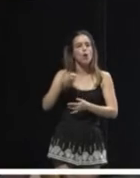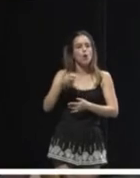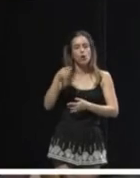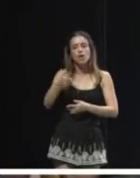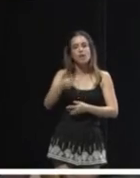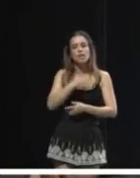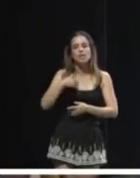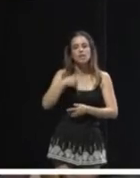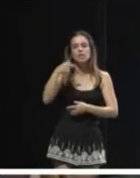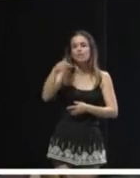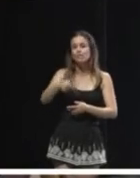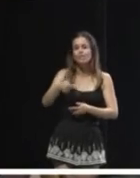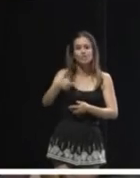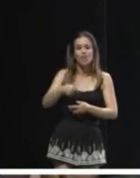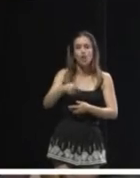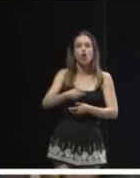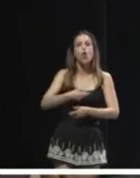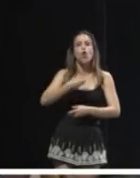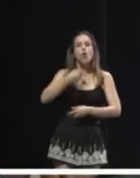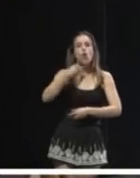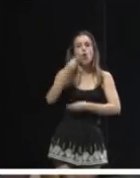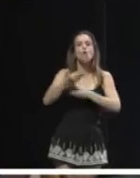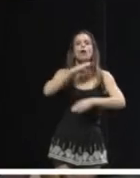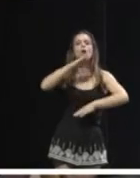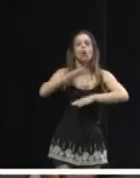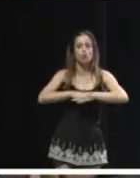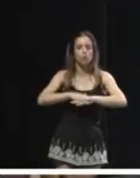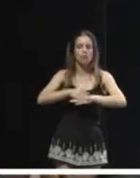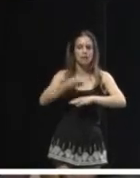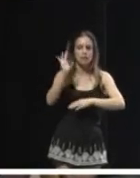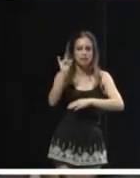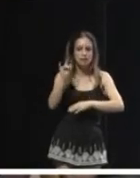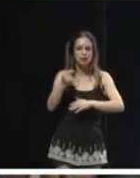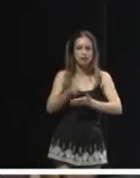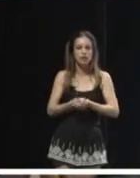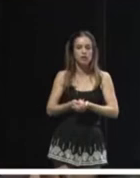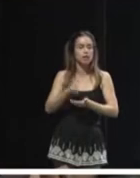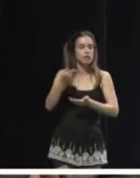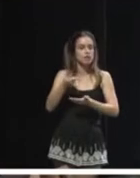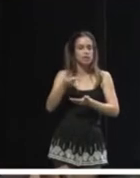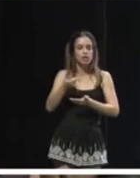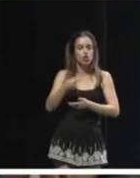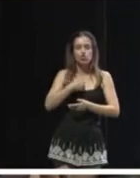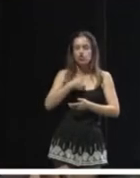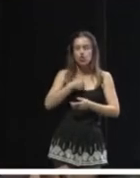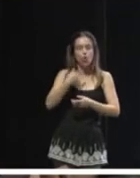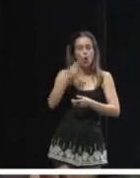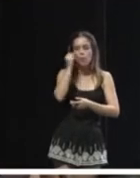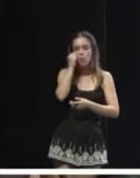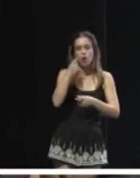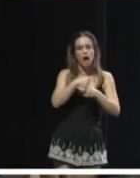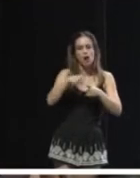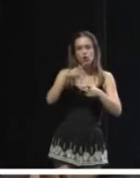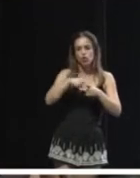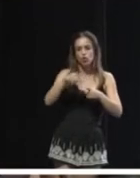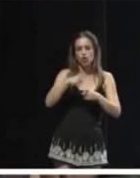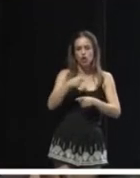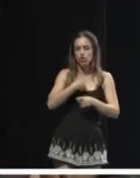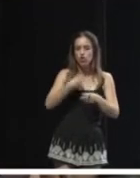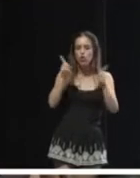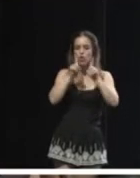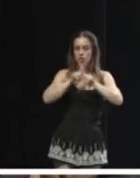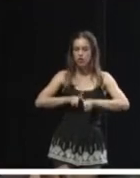a hacer. Se acabaron las discusiones estériles. Mirad, yo digo pocas cosas, soy bastante